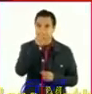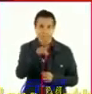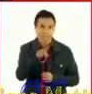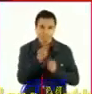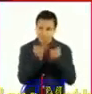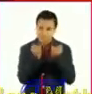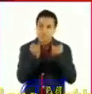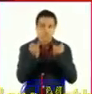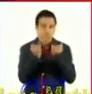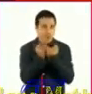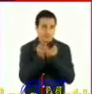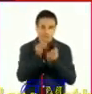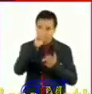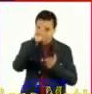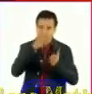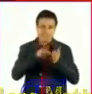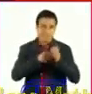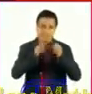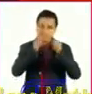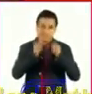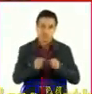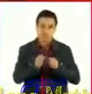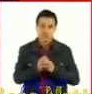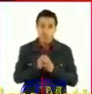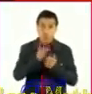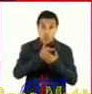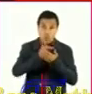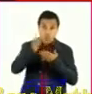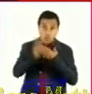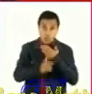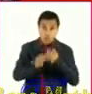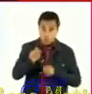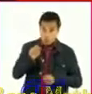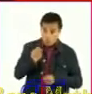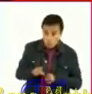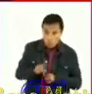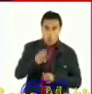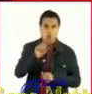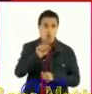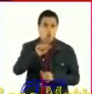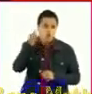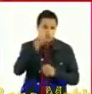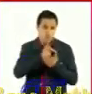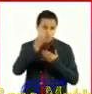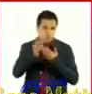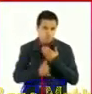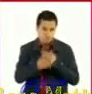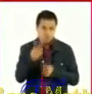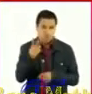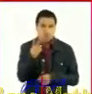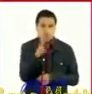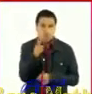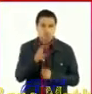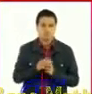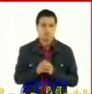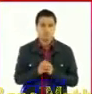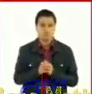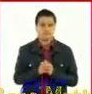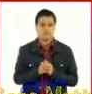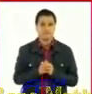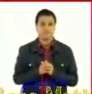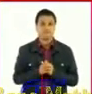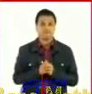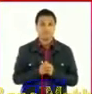con nosotros, ya sea siguiendo el proyecto o el que tengan con su maestra o maestro de tecnología. Pero precisamente